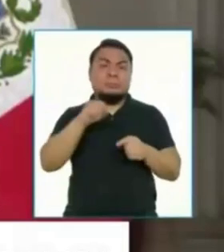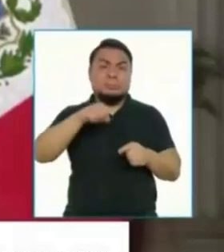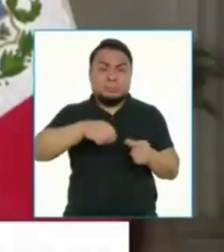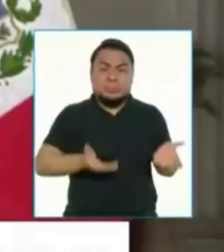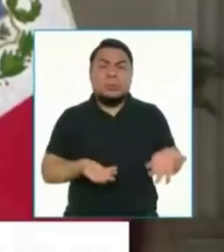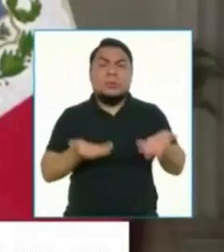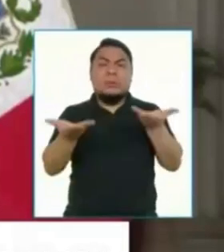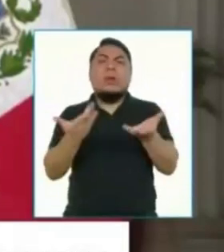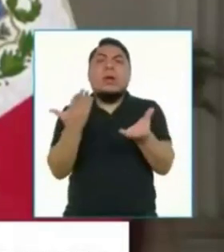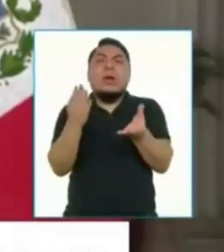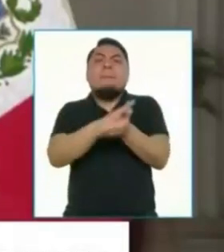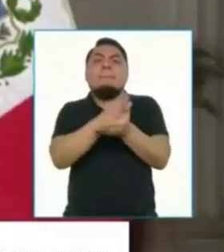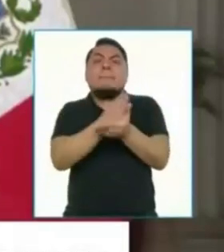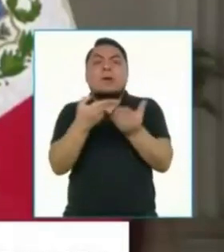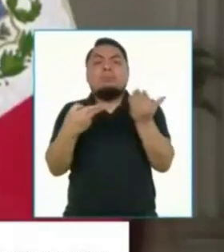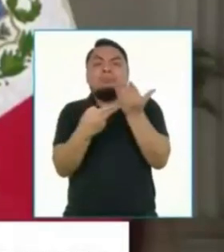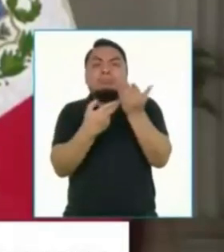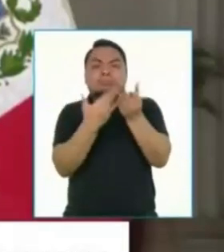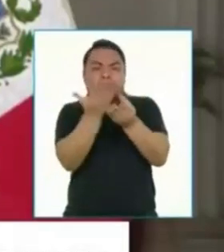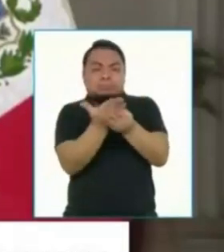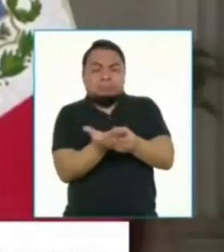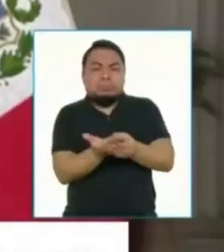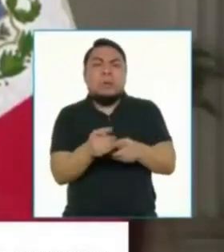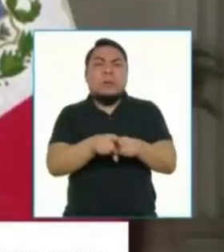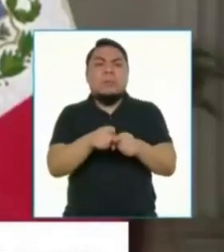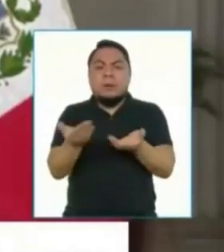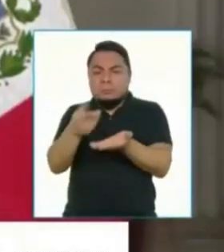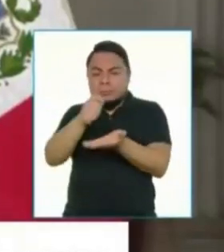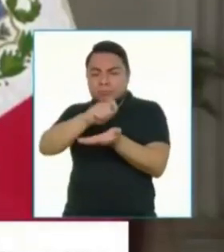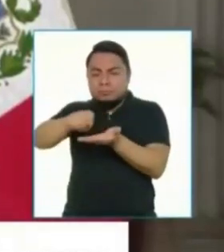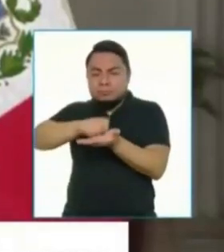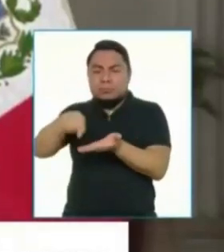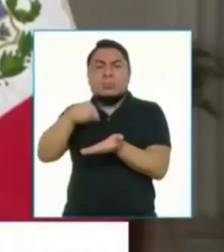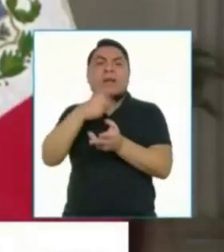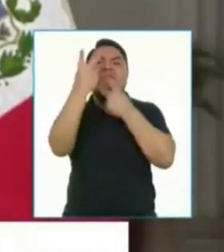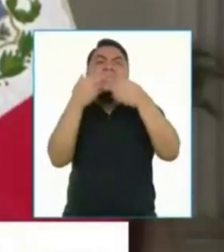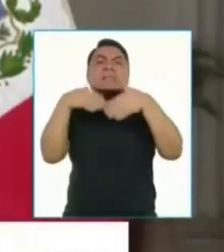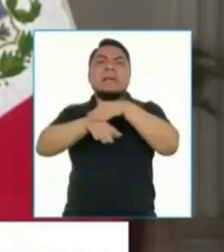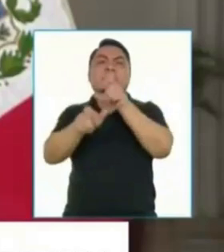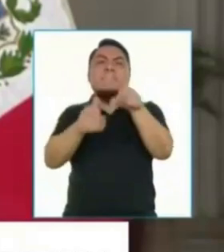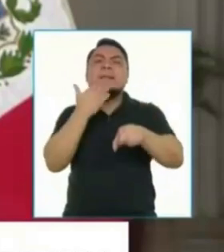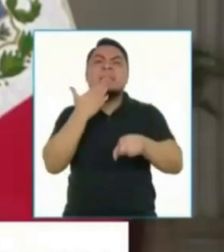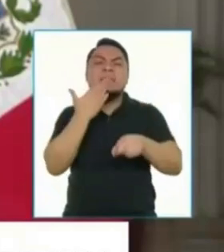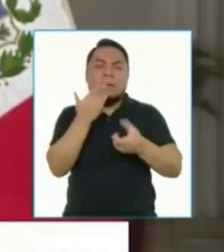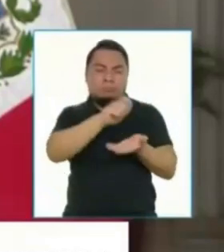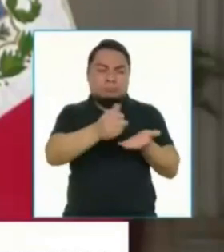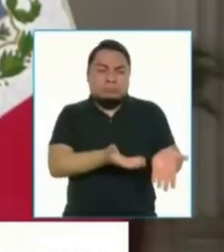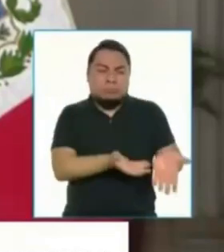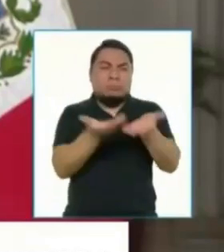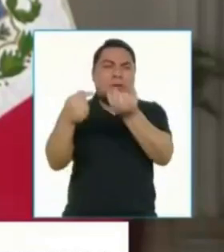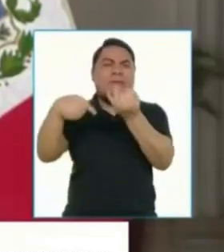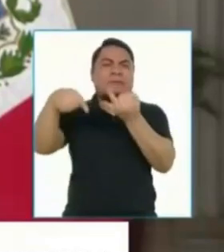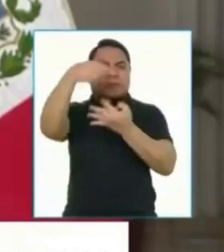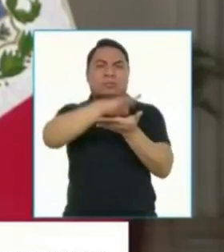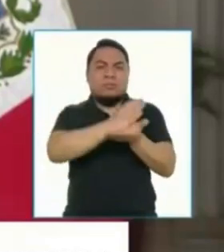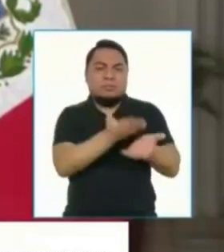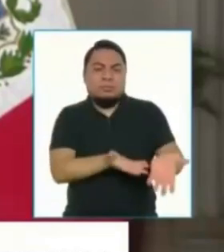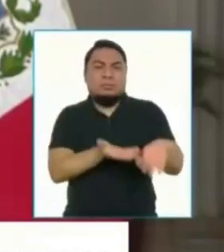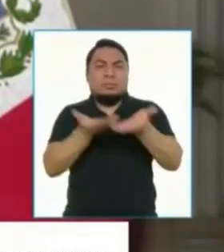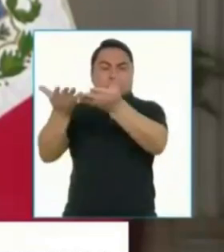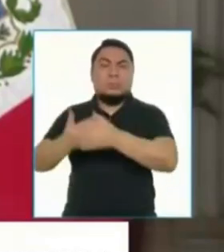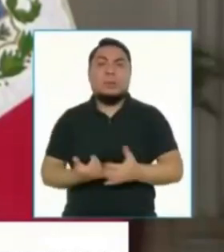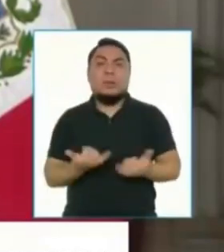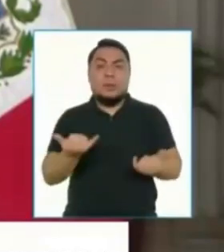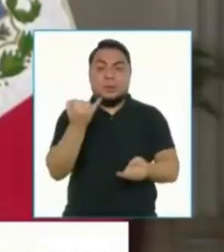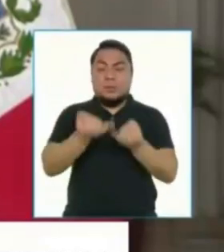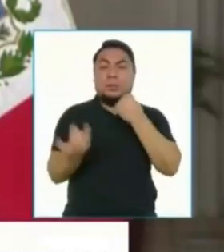Ah, bueno. Hay también una precisión que de repente puede suceder, de que el pedido de vacancia se revise. Es decir, lo que han votado,